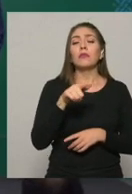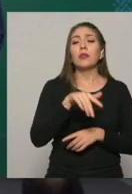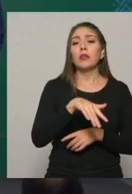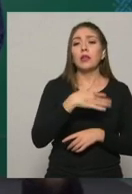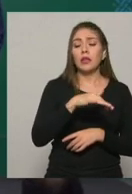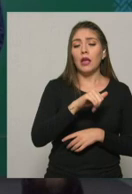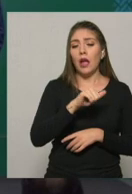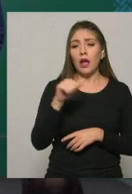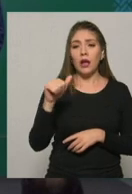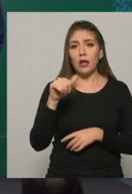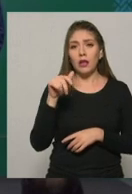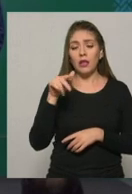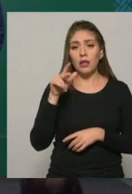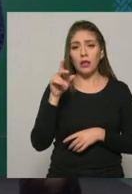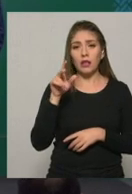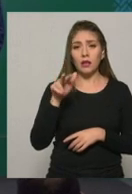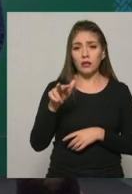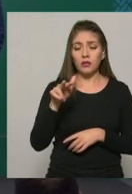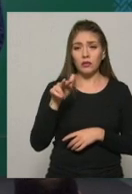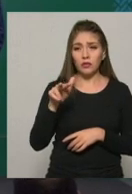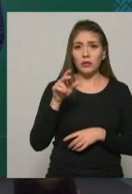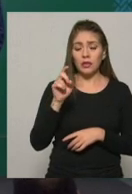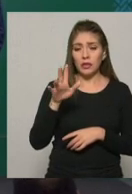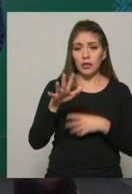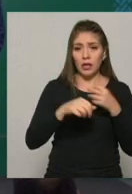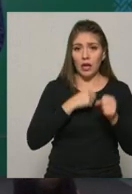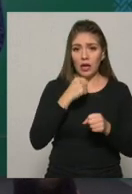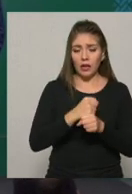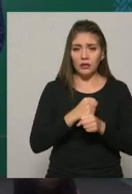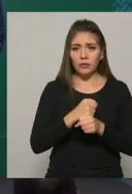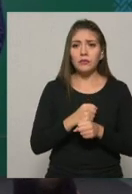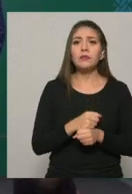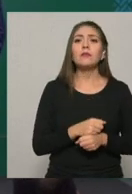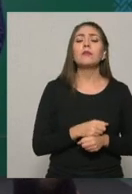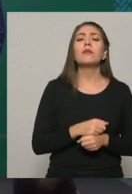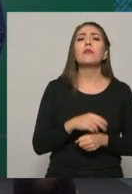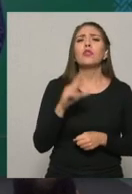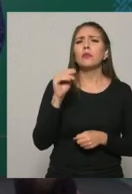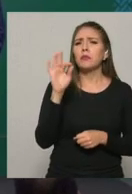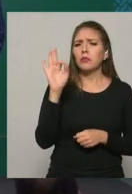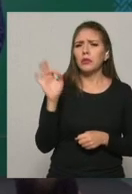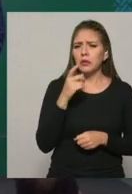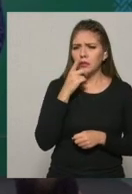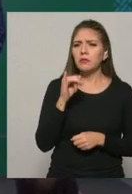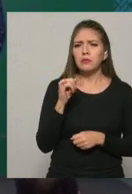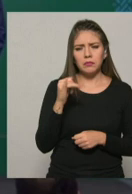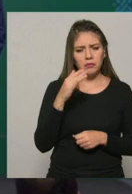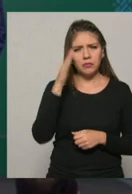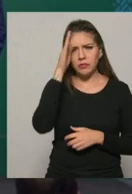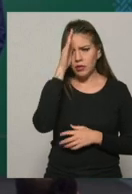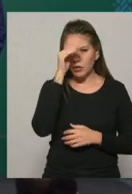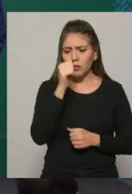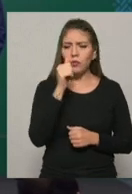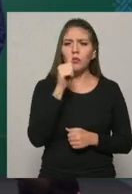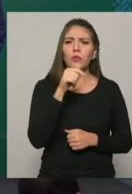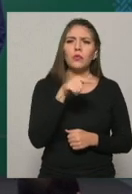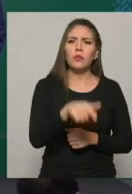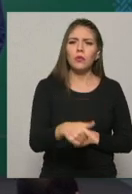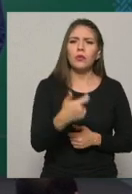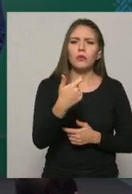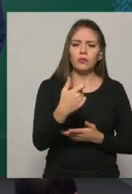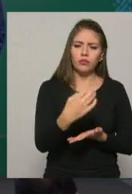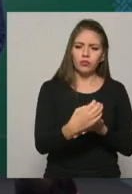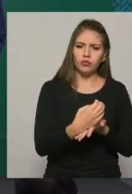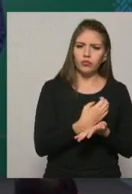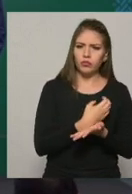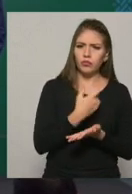entre 18 y 35 años. El 90% dice estar conforme con el monto